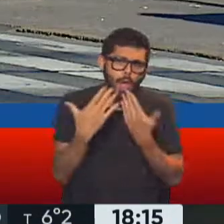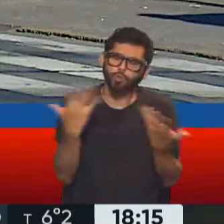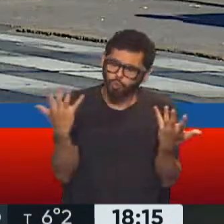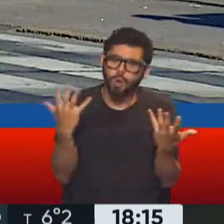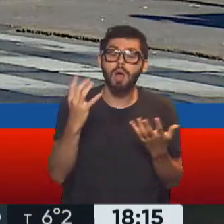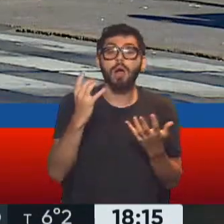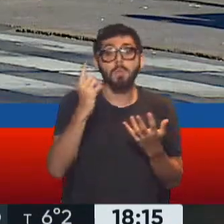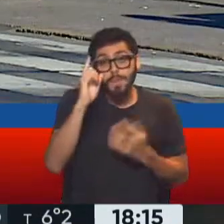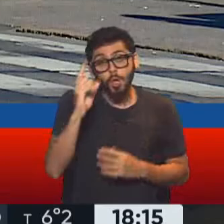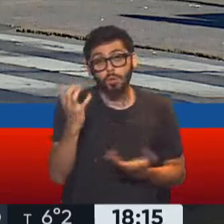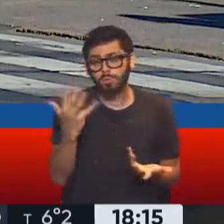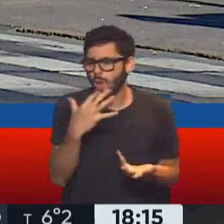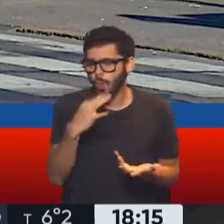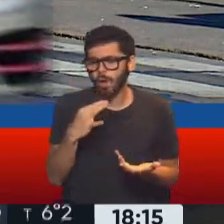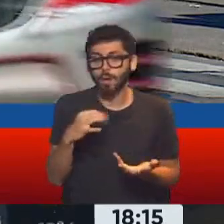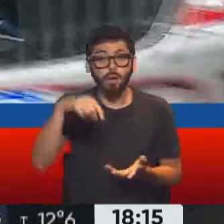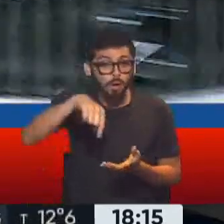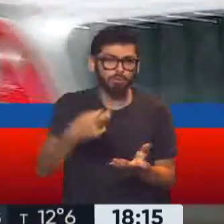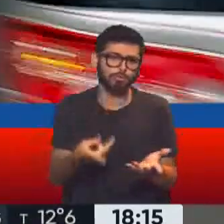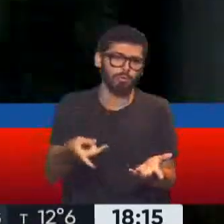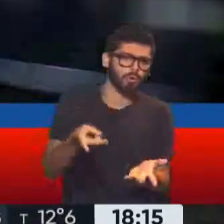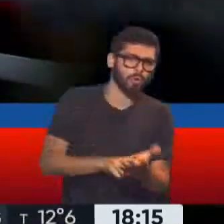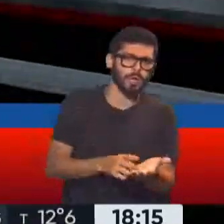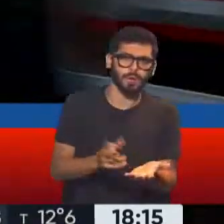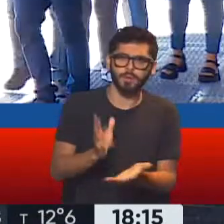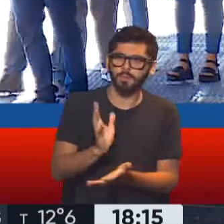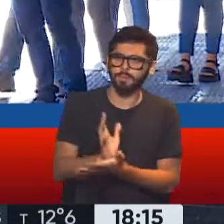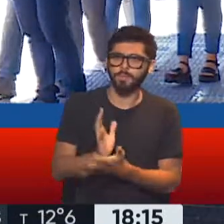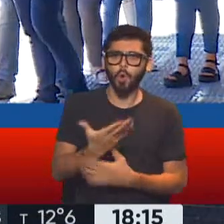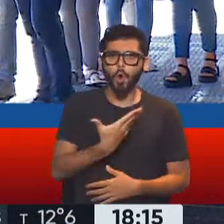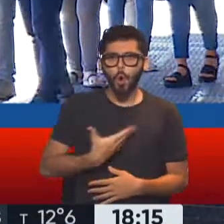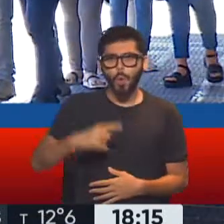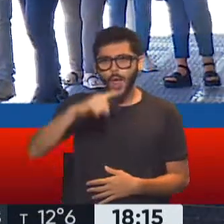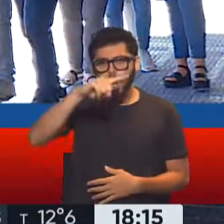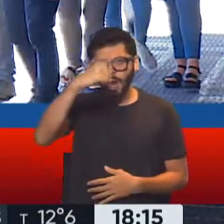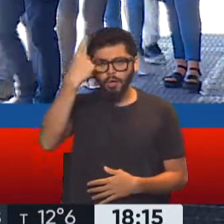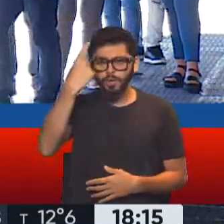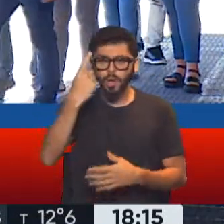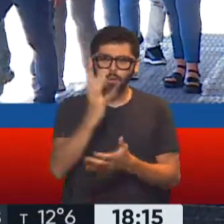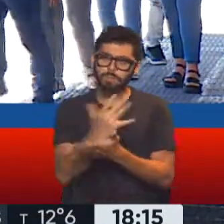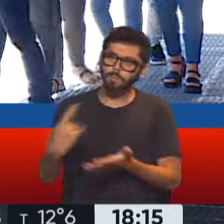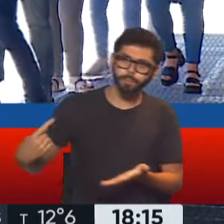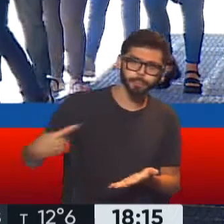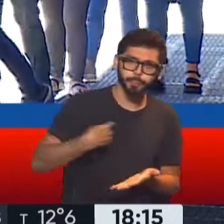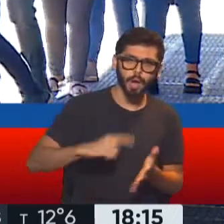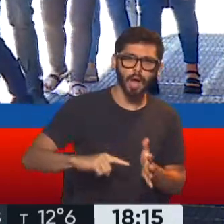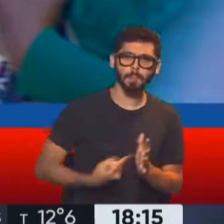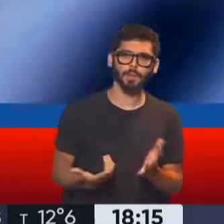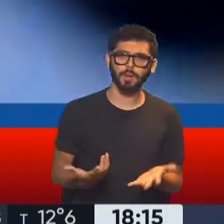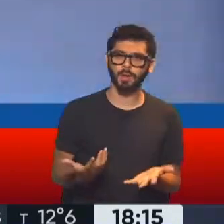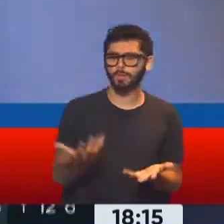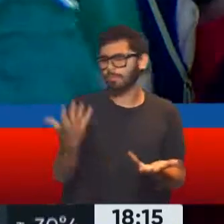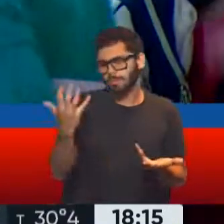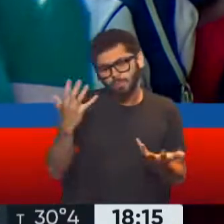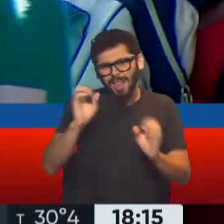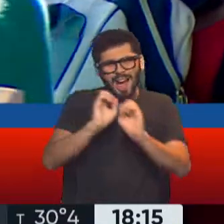es cierto que esta es una muestra más de los embates del Gobierno Nacional contra la Ciudad de Buenos Aires. Es un claro